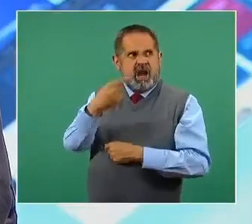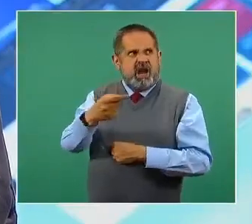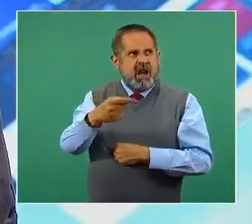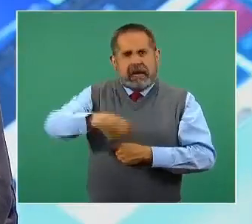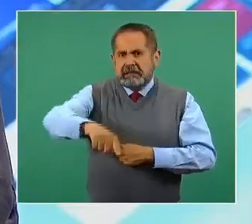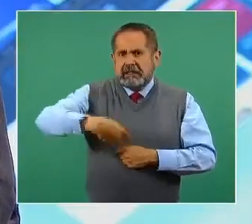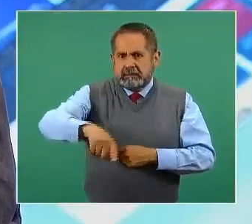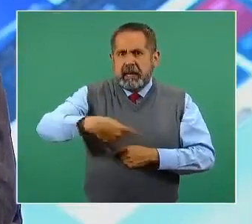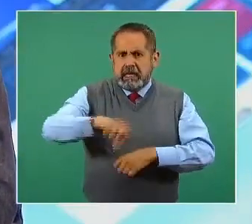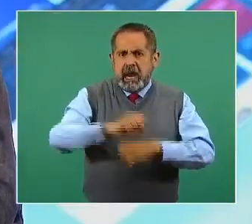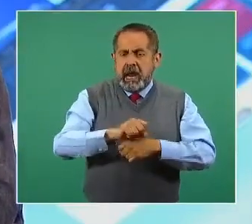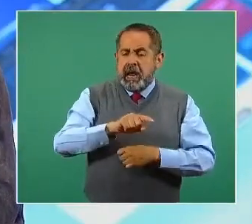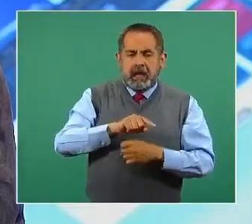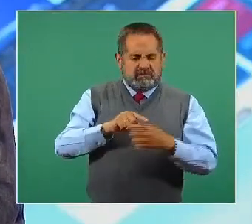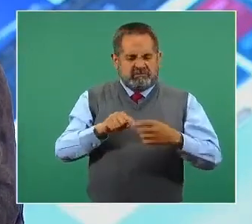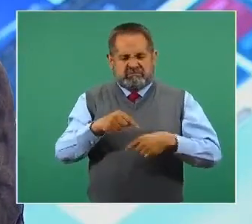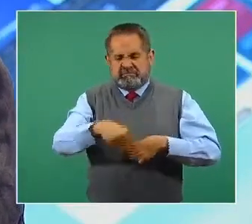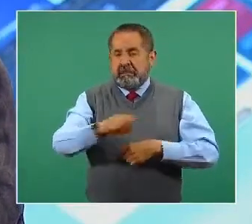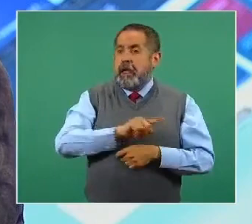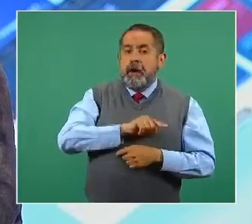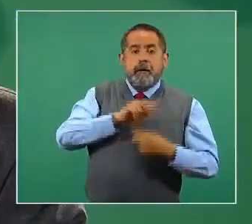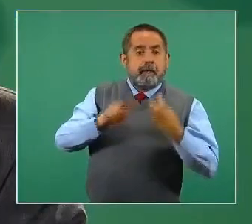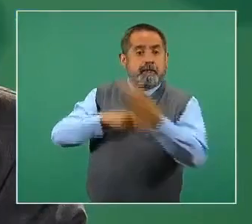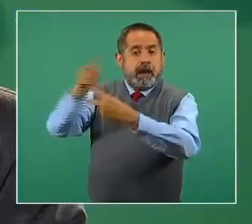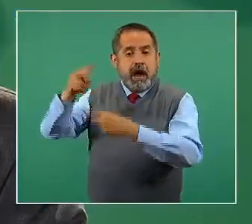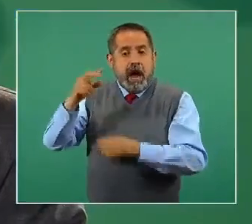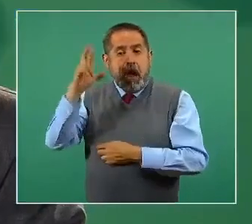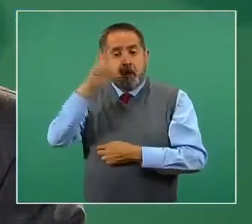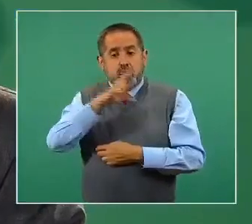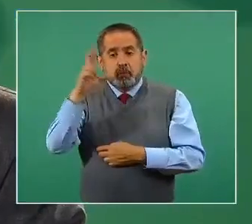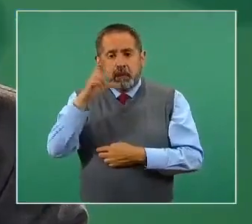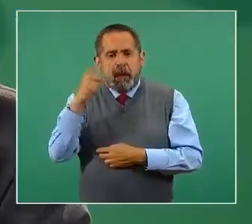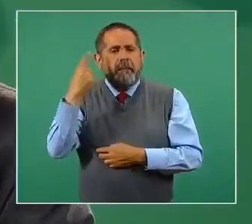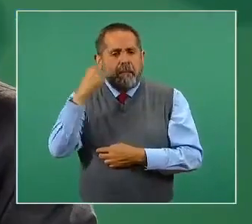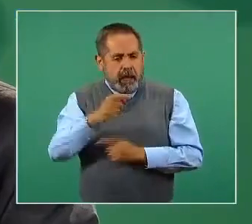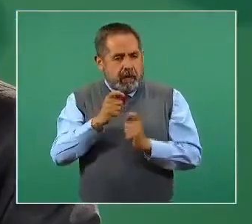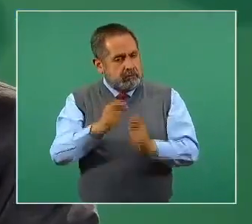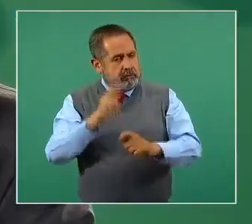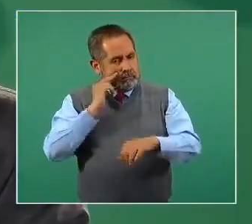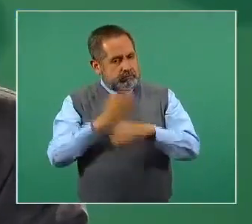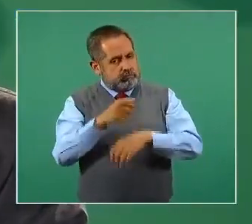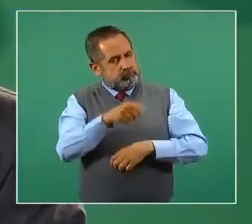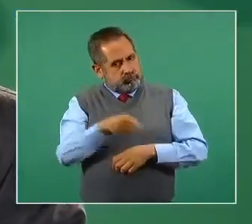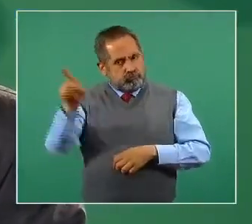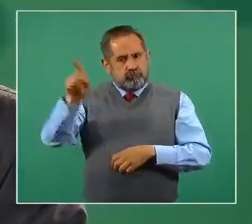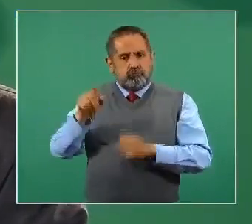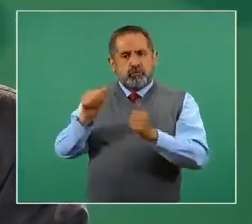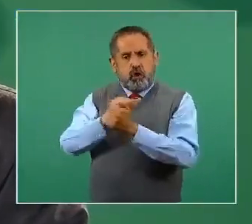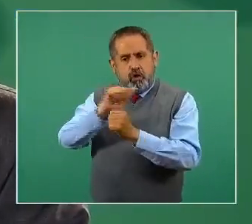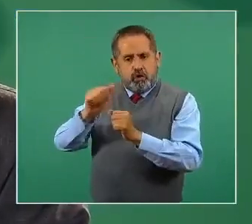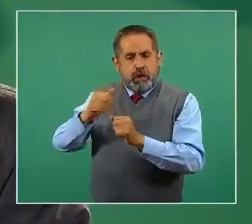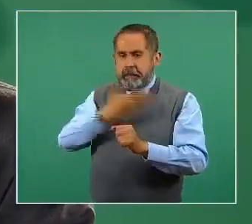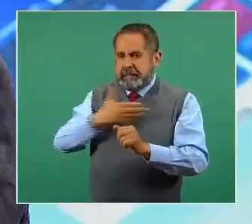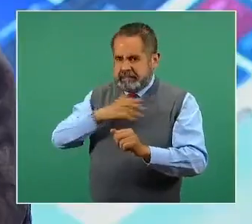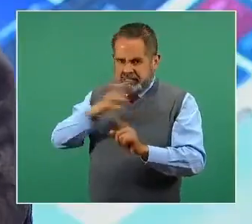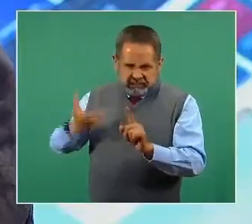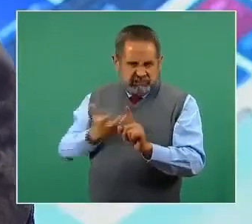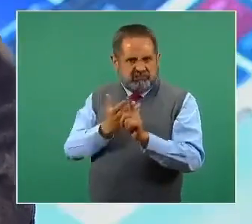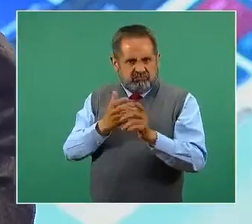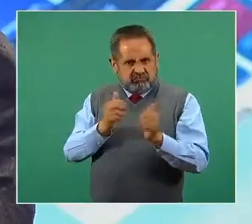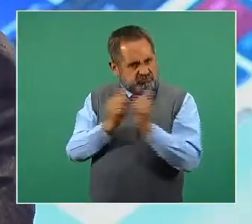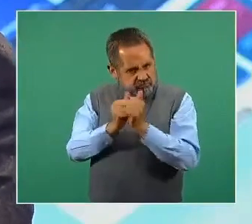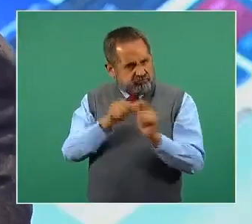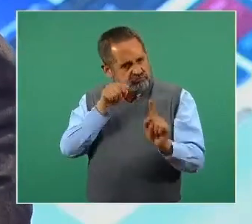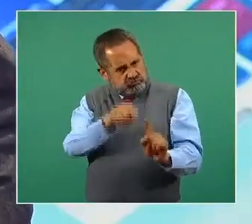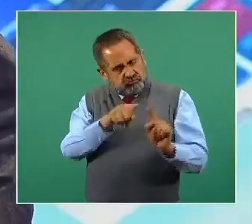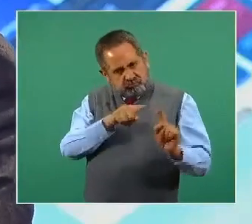esta misma semana, a finales de esta misma semana, con una misión, con una encomienda respaldada por el propio presidente